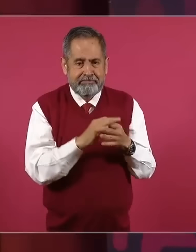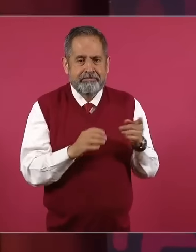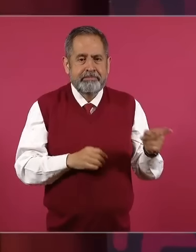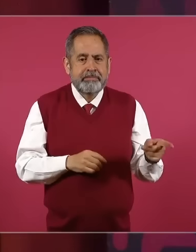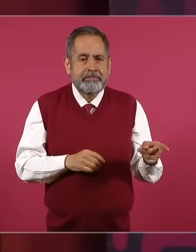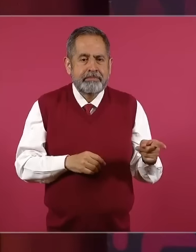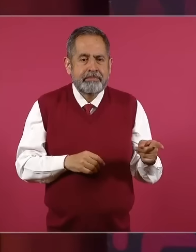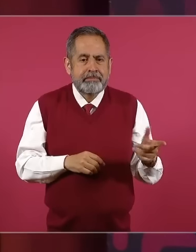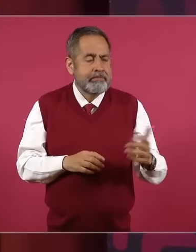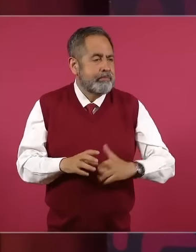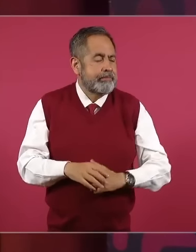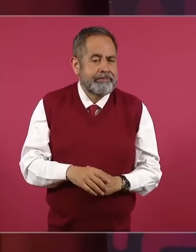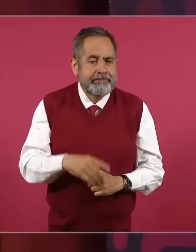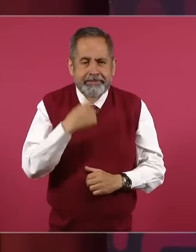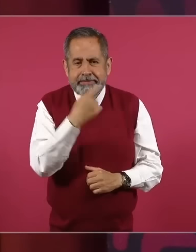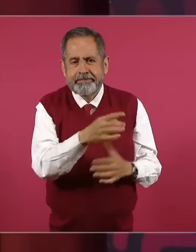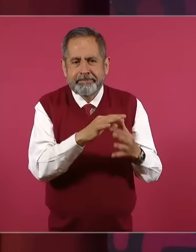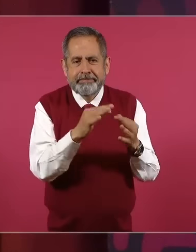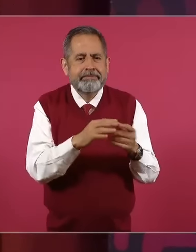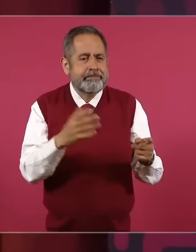que no hubiese